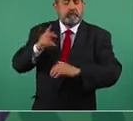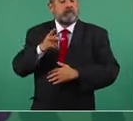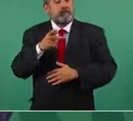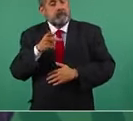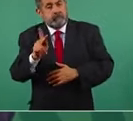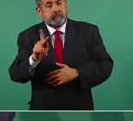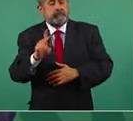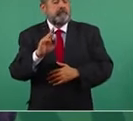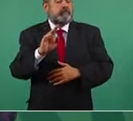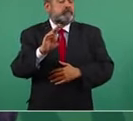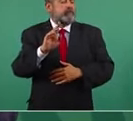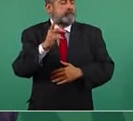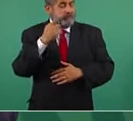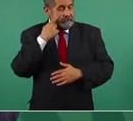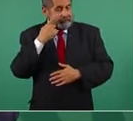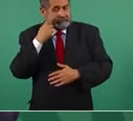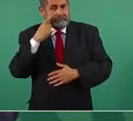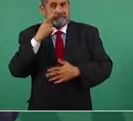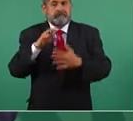Pero si ustedes